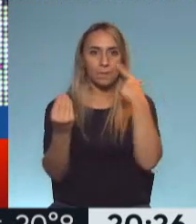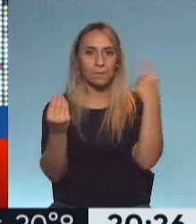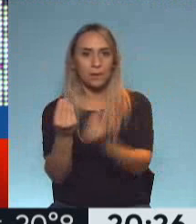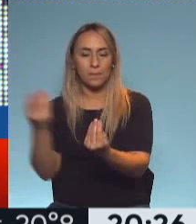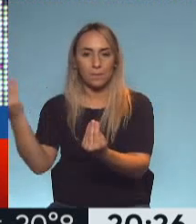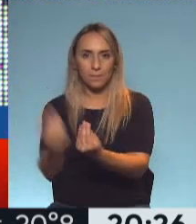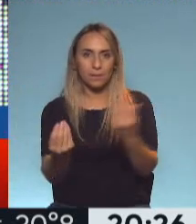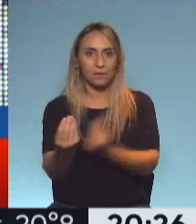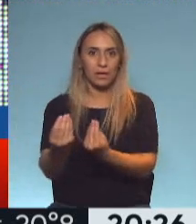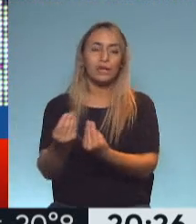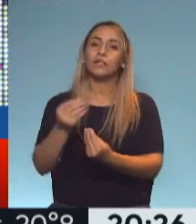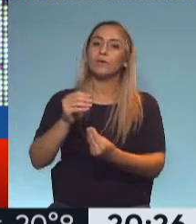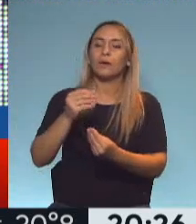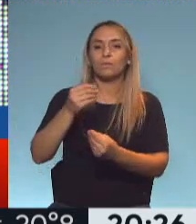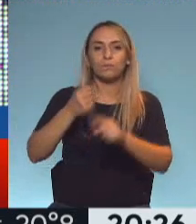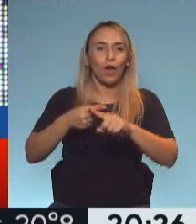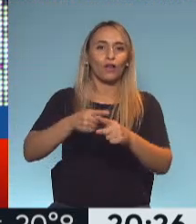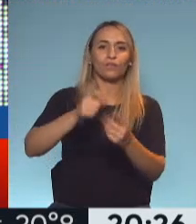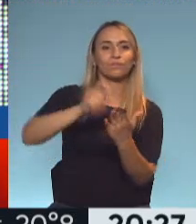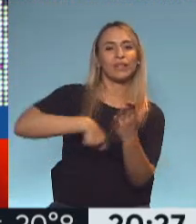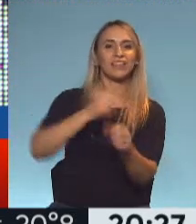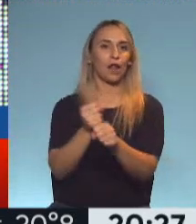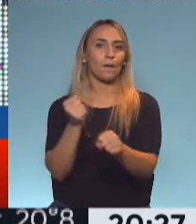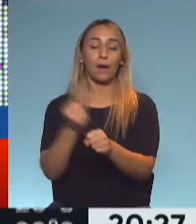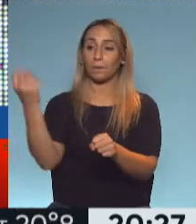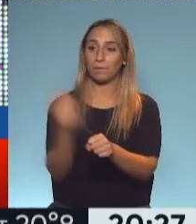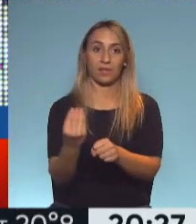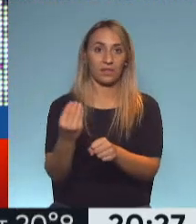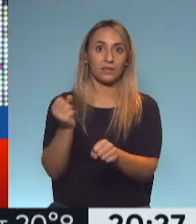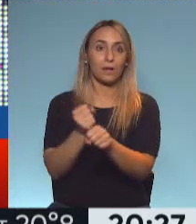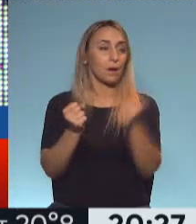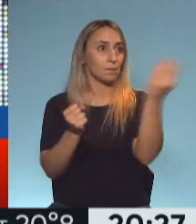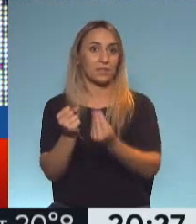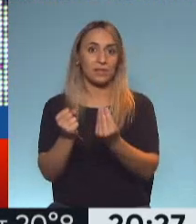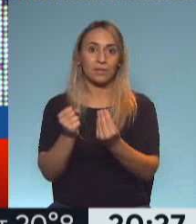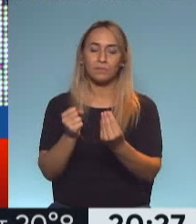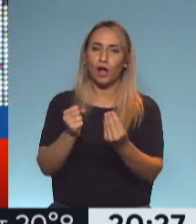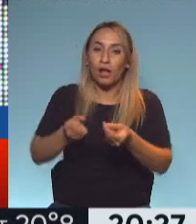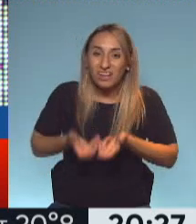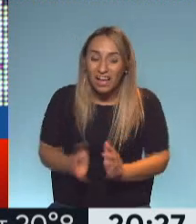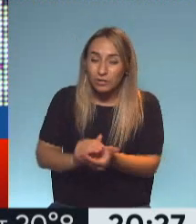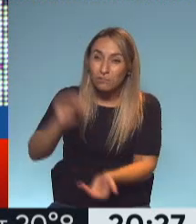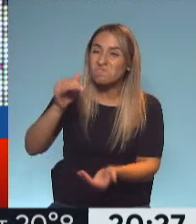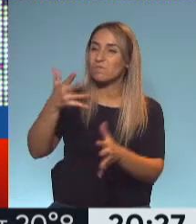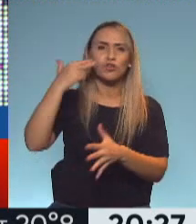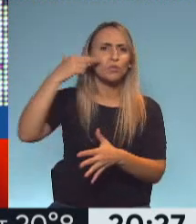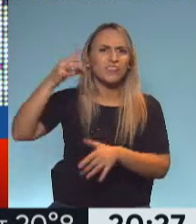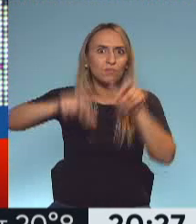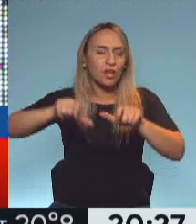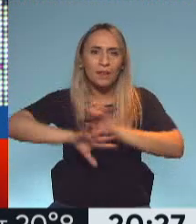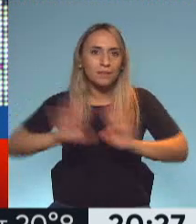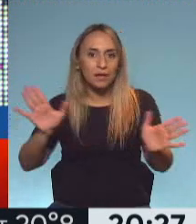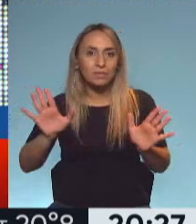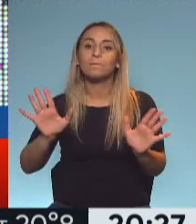Y hay un control absoluto del gobierno de las Islas Malvinas, hay un control hasta en la comunicación en